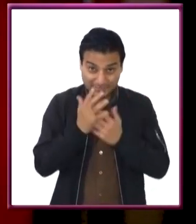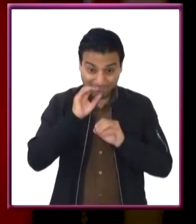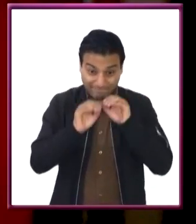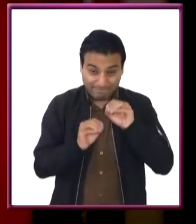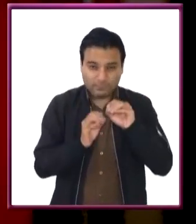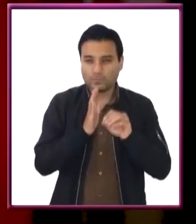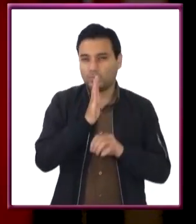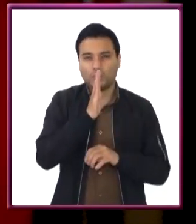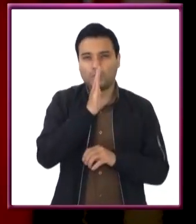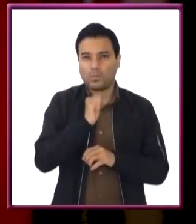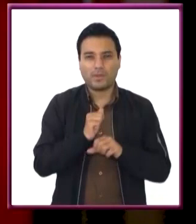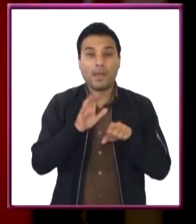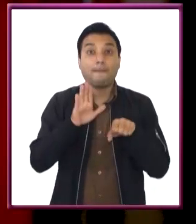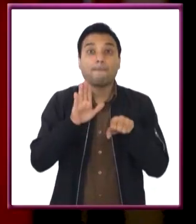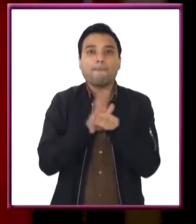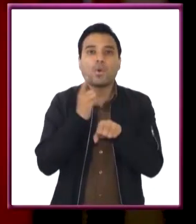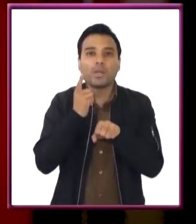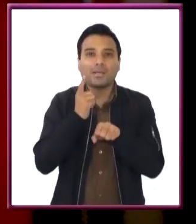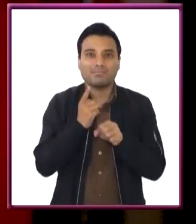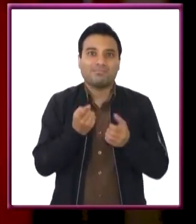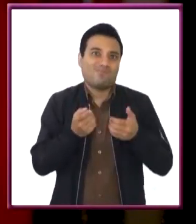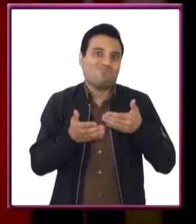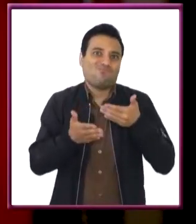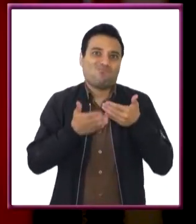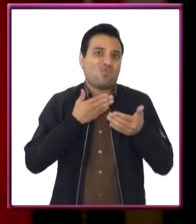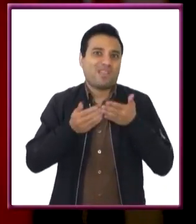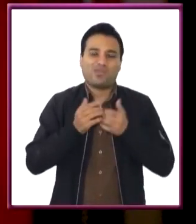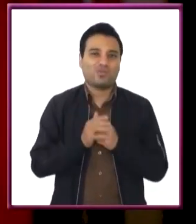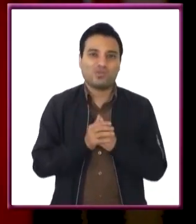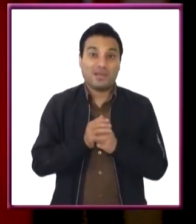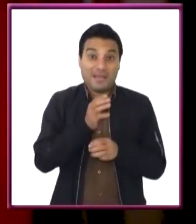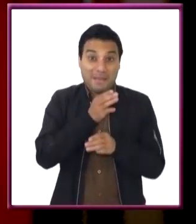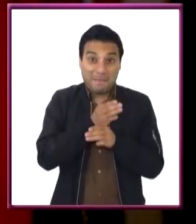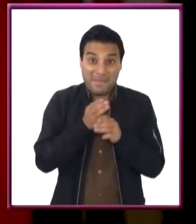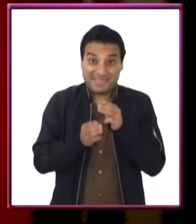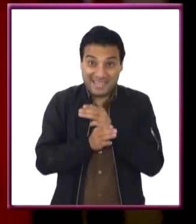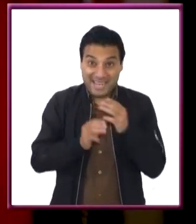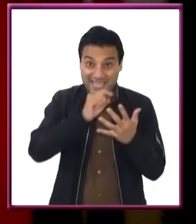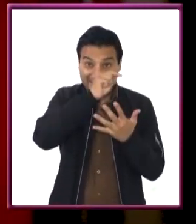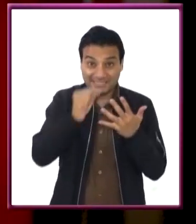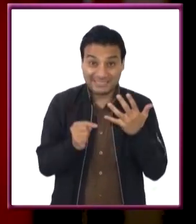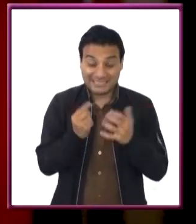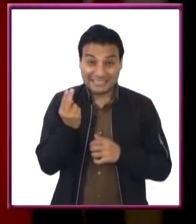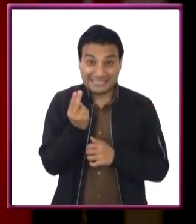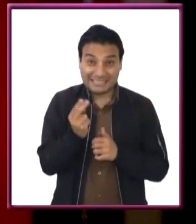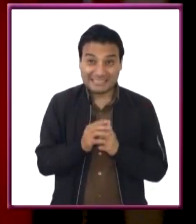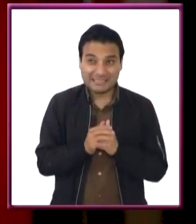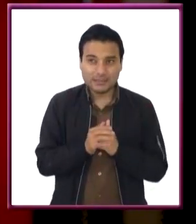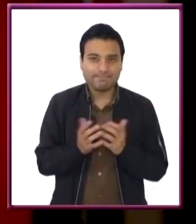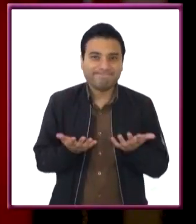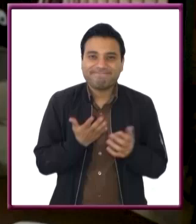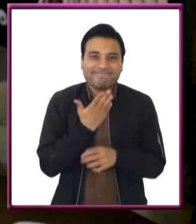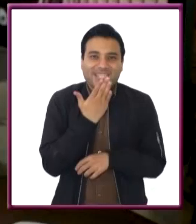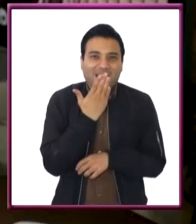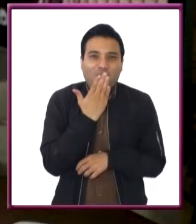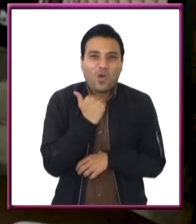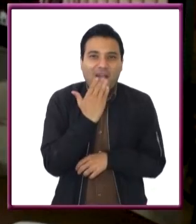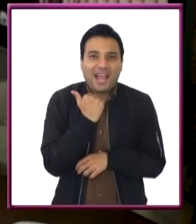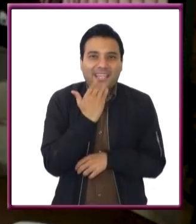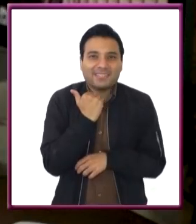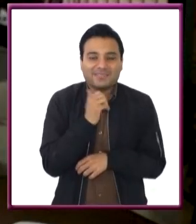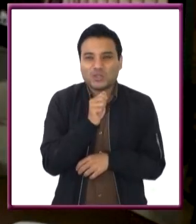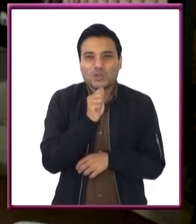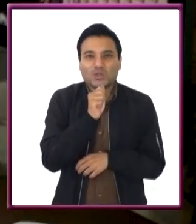fabricarlos porque eran demasiado innovadores y los materiales que se necesitaban pues no daban